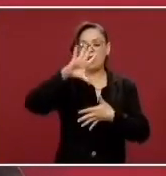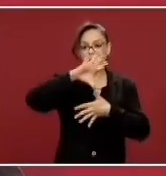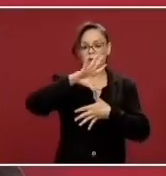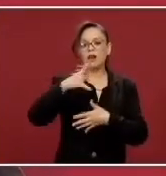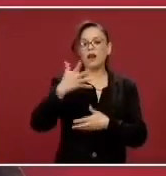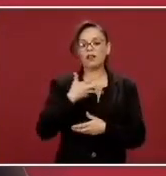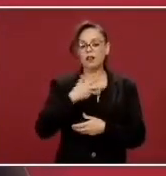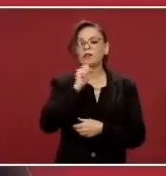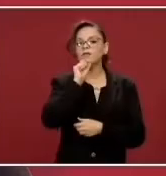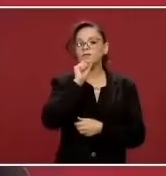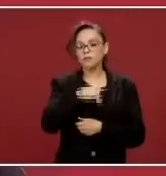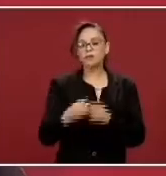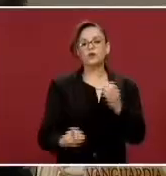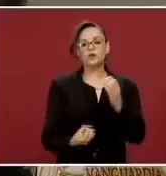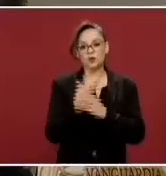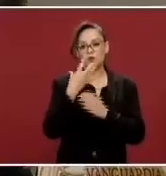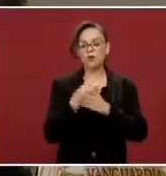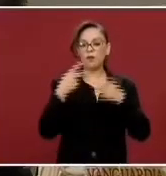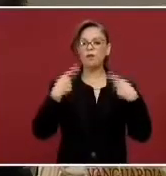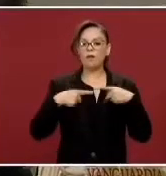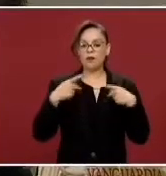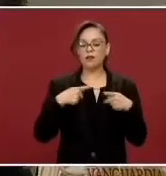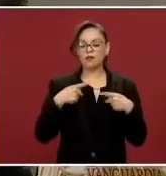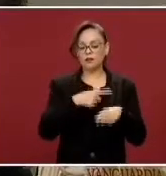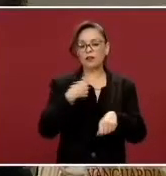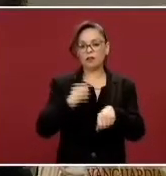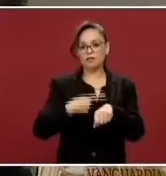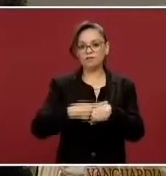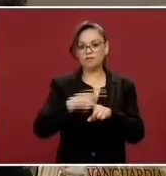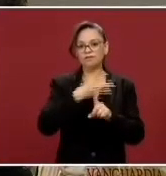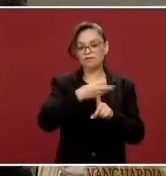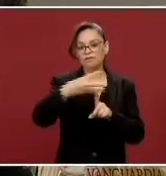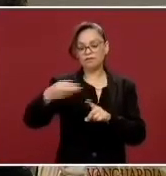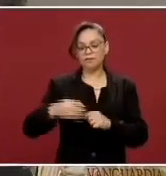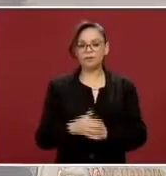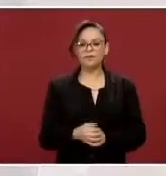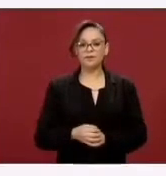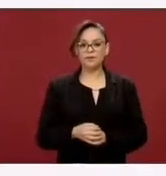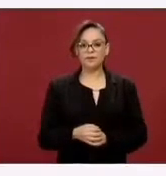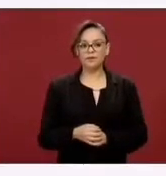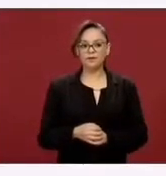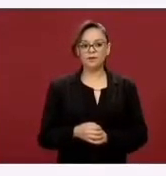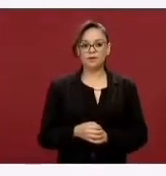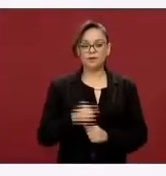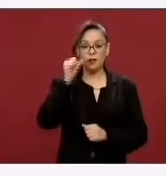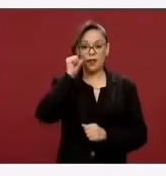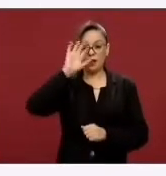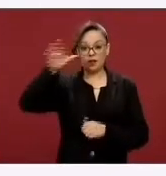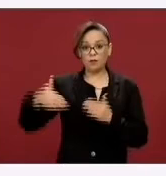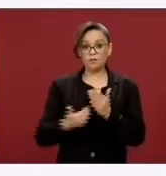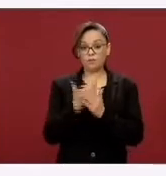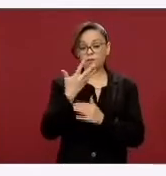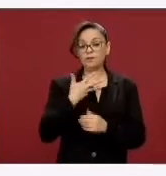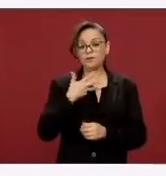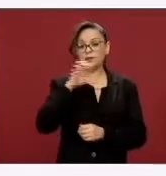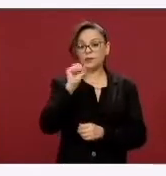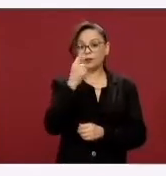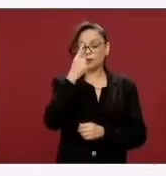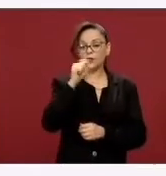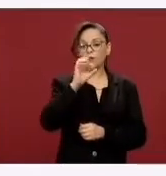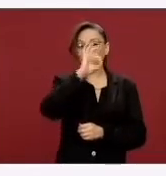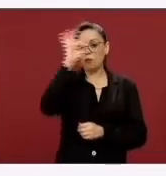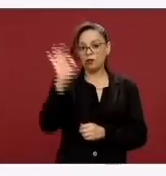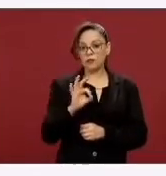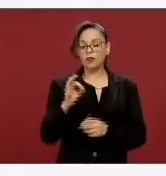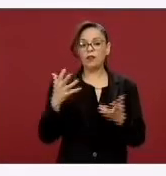de ocurrencia de casos nuevos. En este momento tenemos, en las últimas 24 horas, 61% de los casos fueron